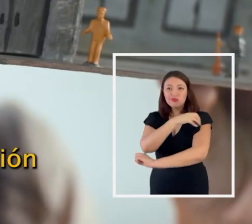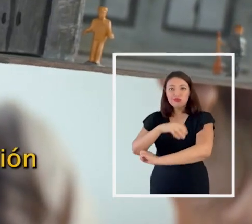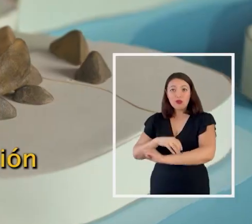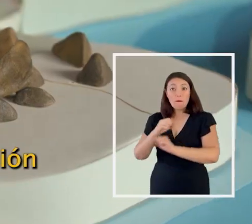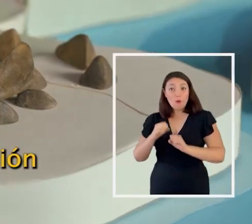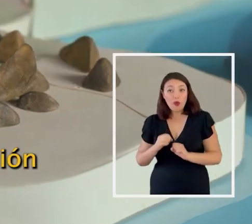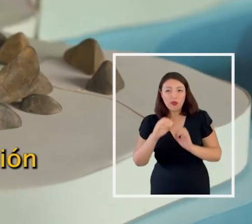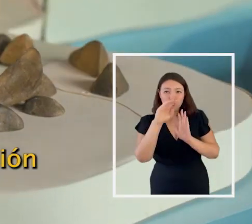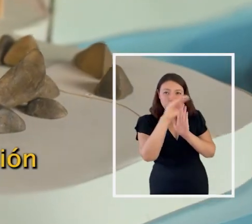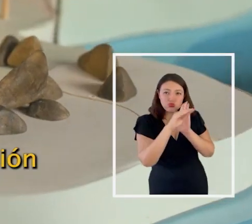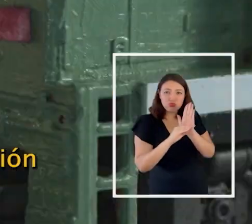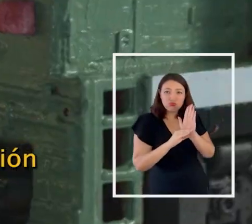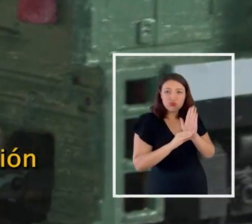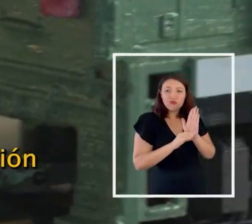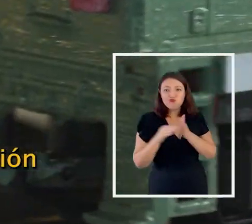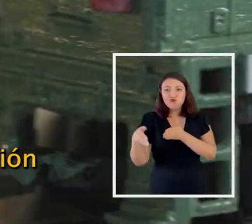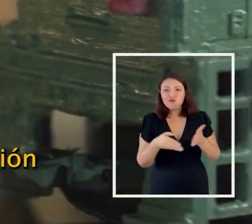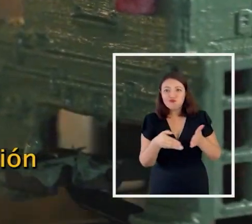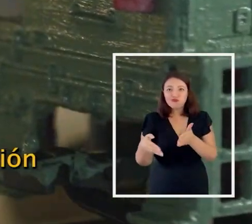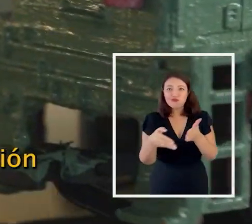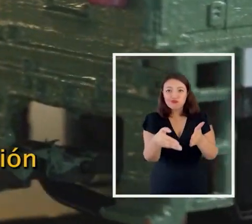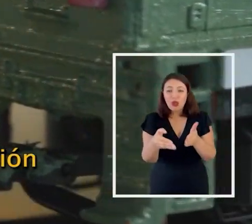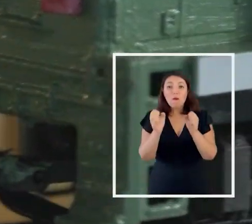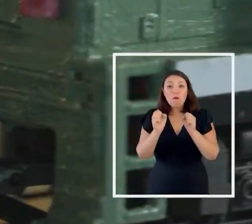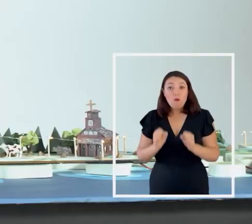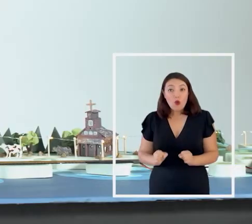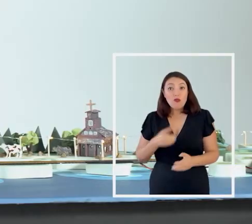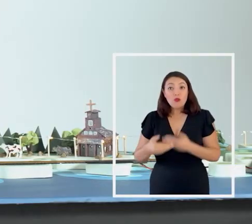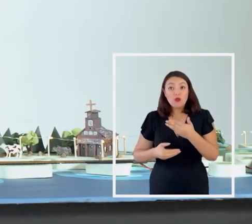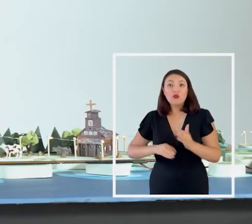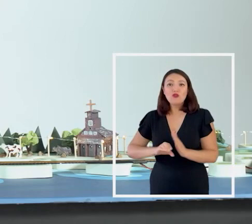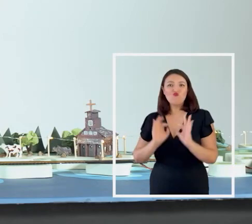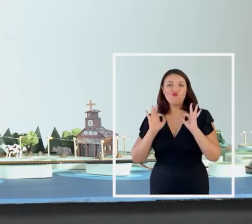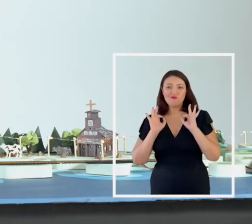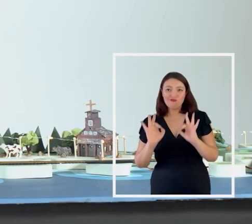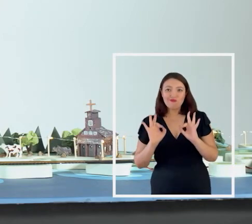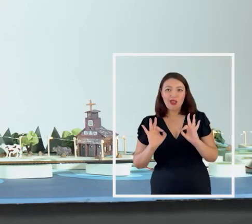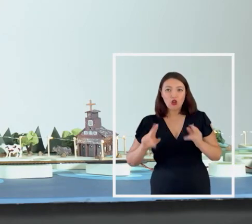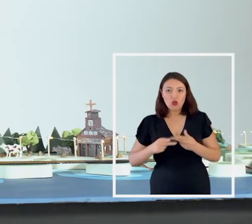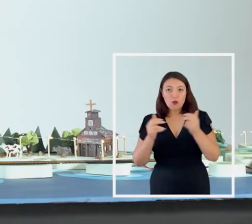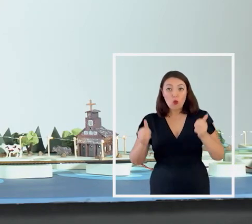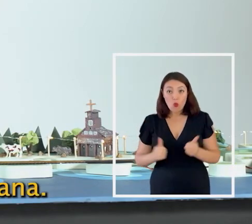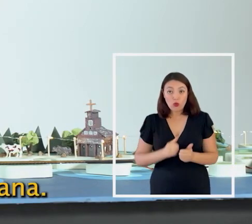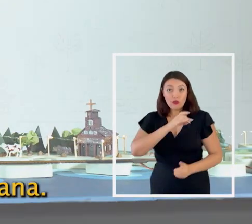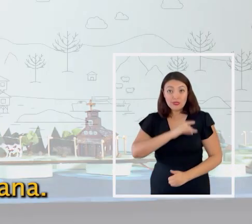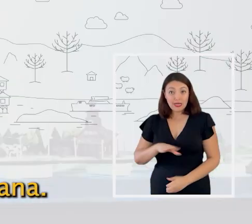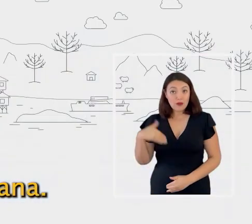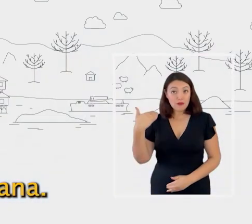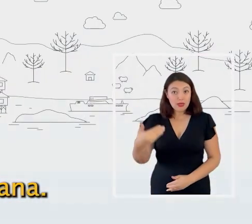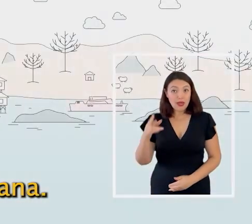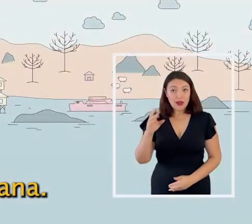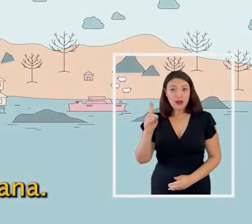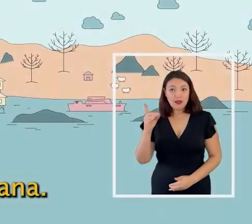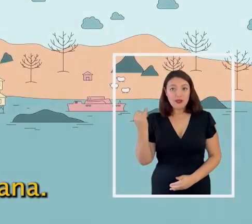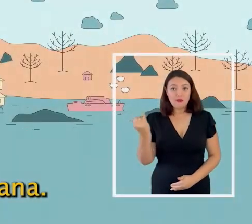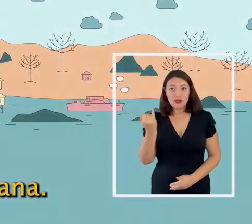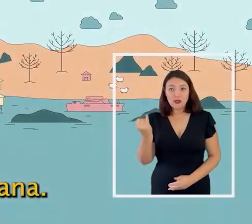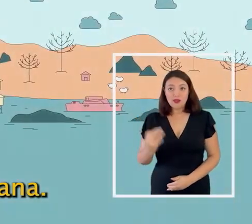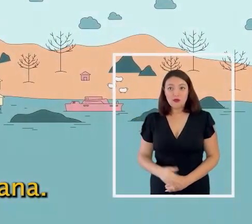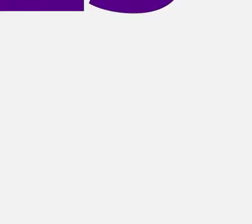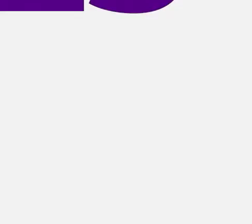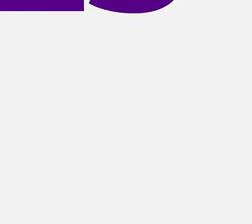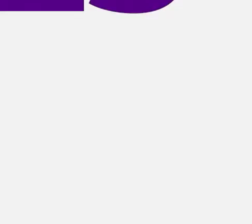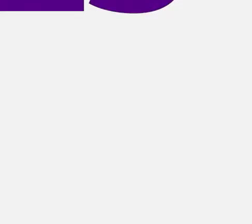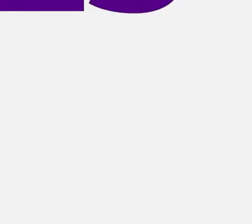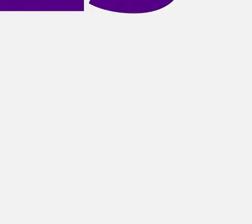que vuelva a ser un ejemplo de la región trazando una hoja de ruta este nuevo proceso constitucional debe ser un éxito construyamos juntos el chile